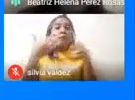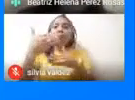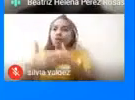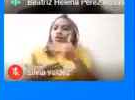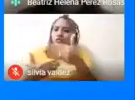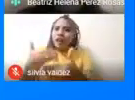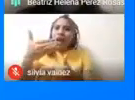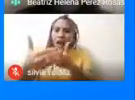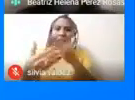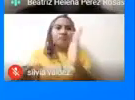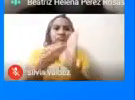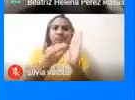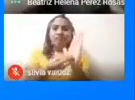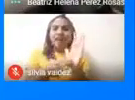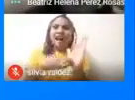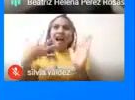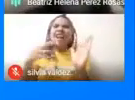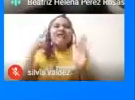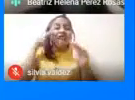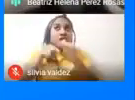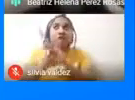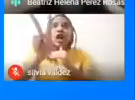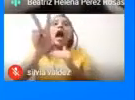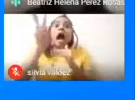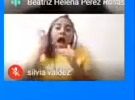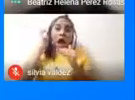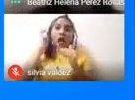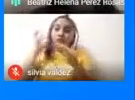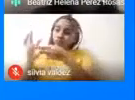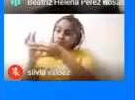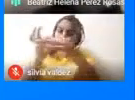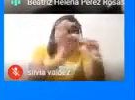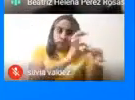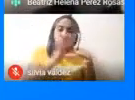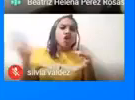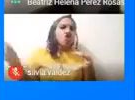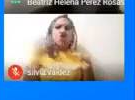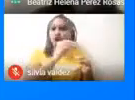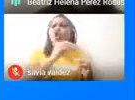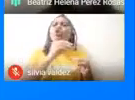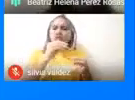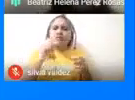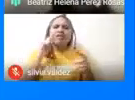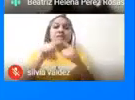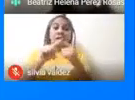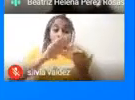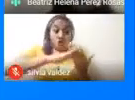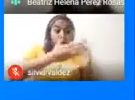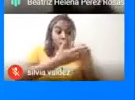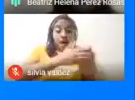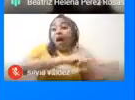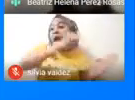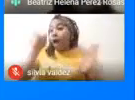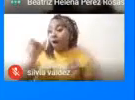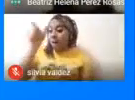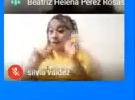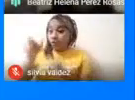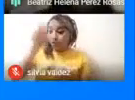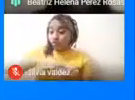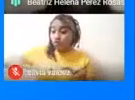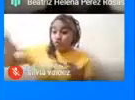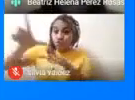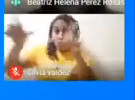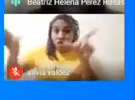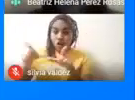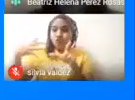cual se establece la visión que articula todos los objetivos, tanto de la comunidad como de los potenciales del territorio, pero